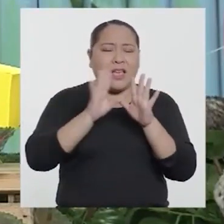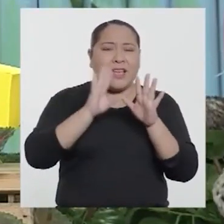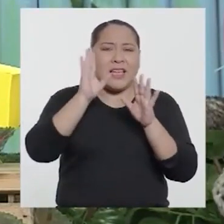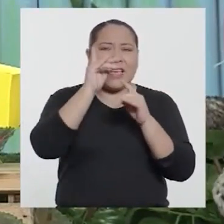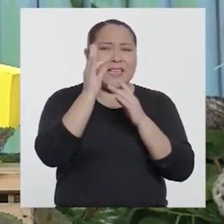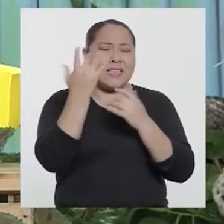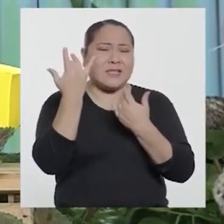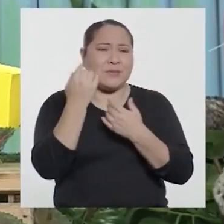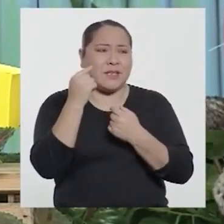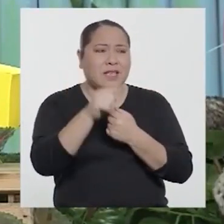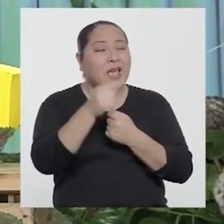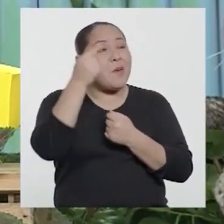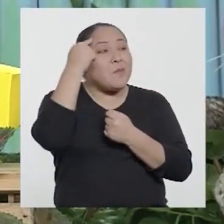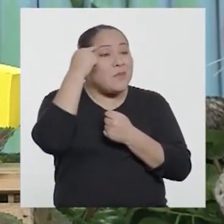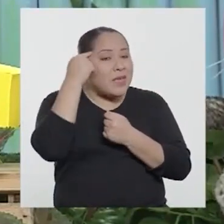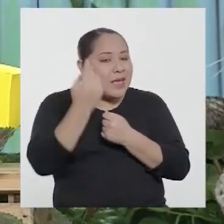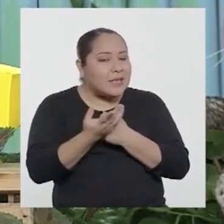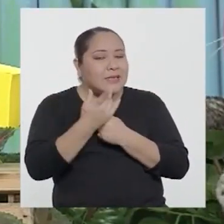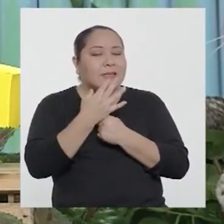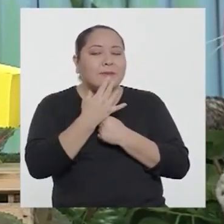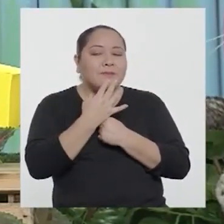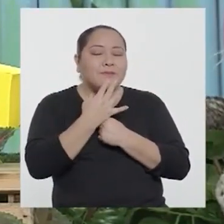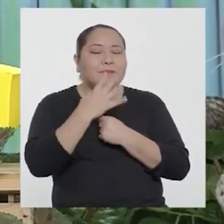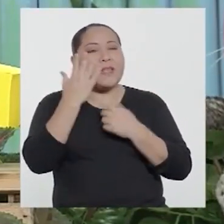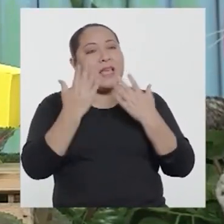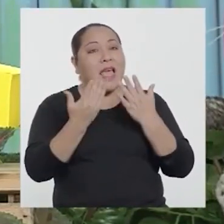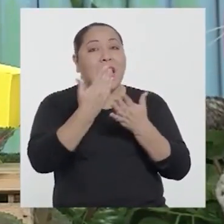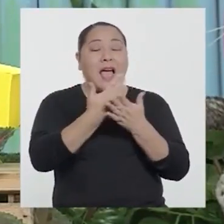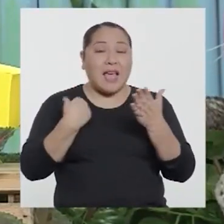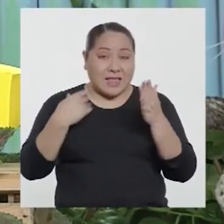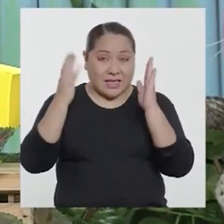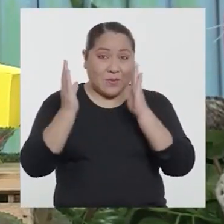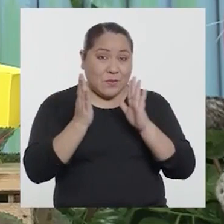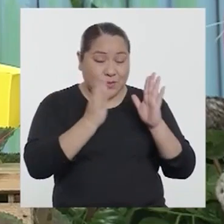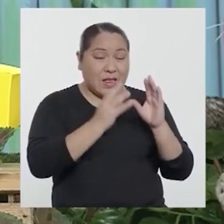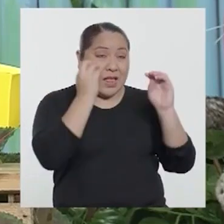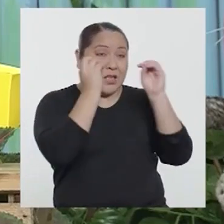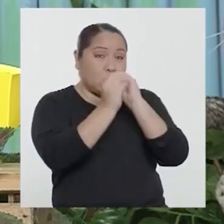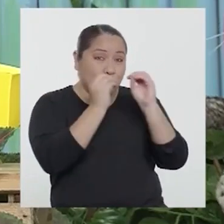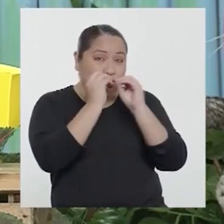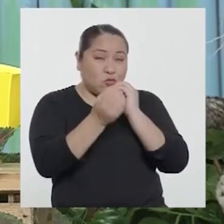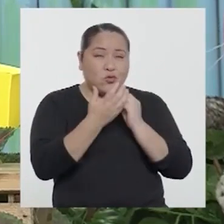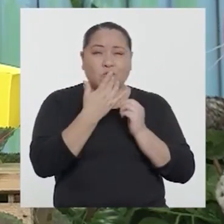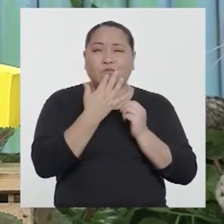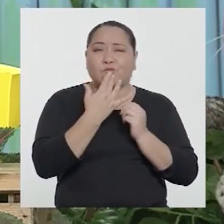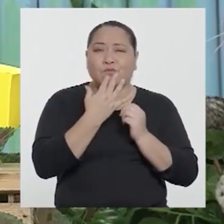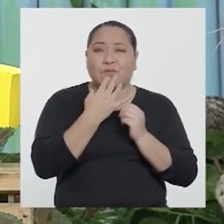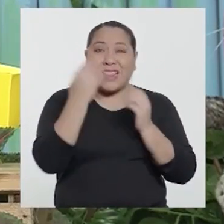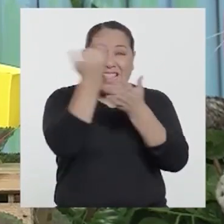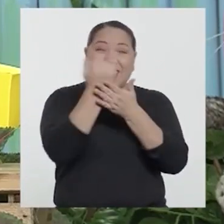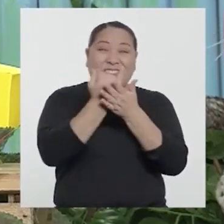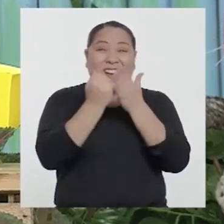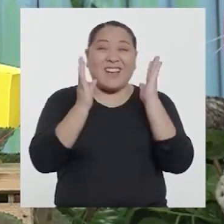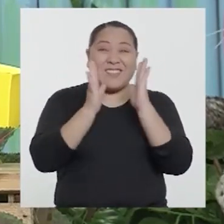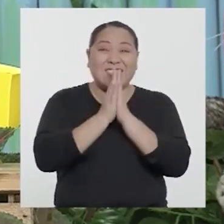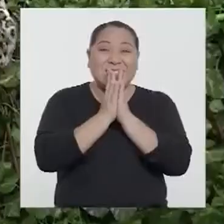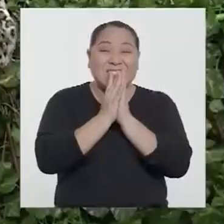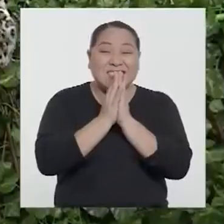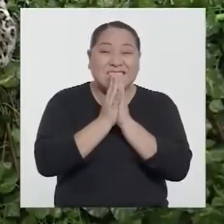Espera, Chechi. ¿Qué les parece si antes de elaborar nuestra solución, la